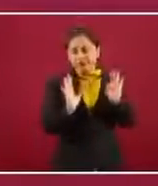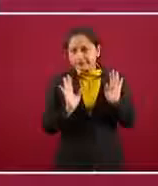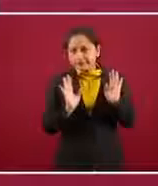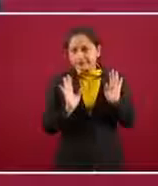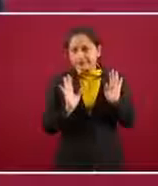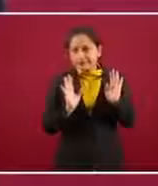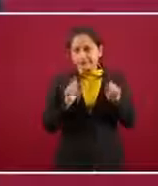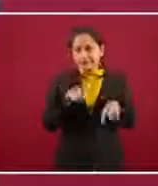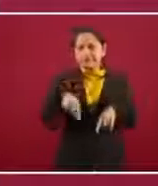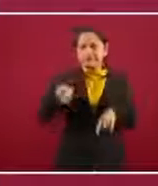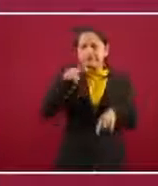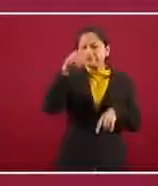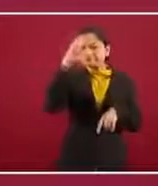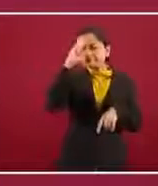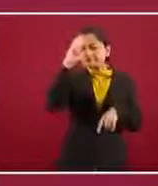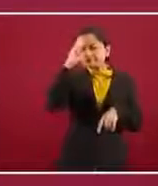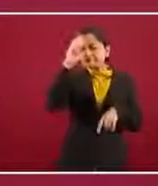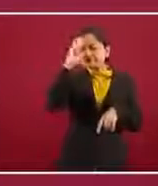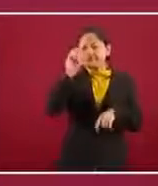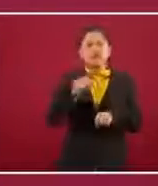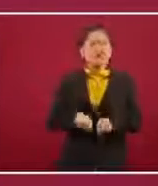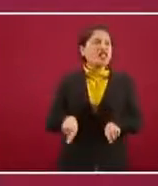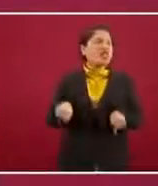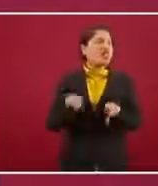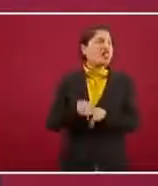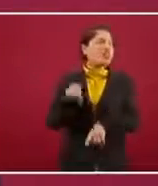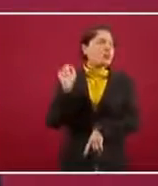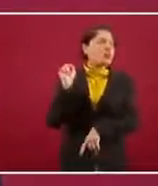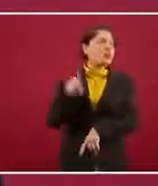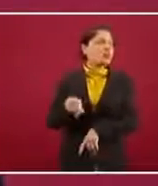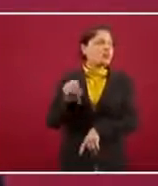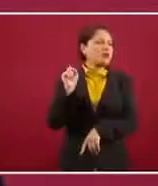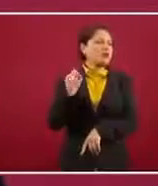es lo mismo de antes. No.